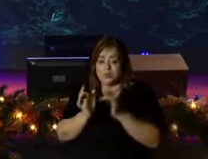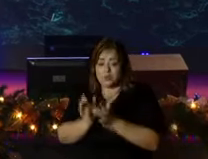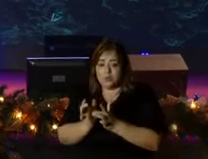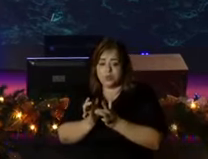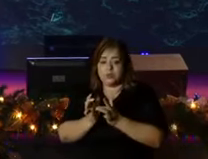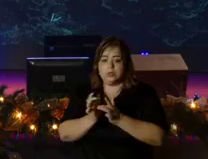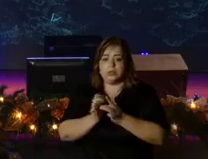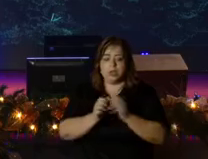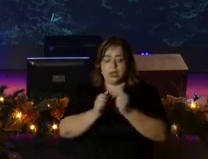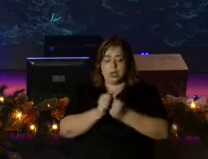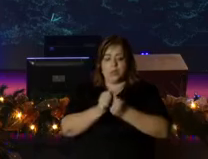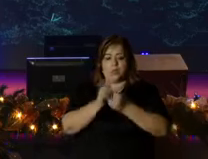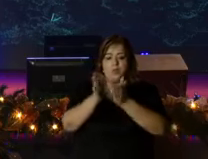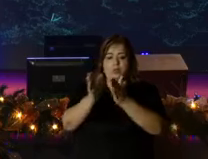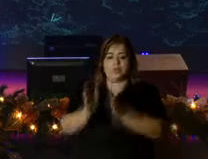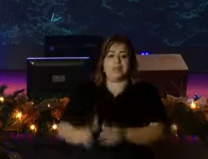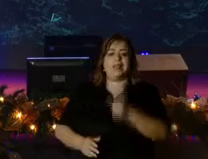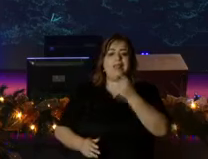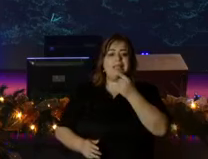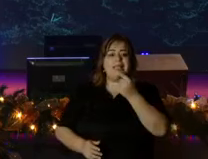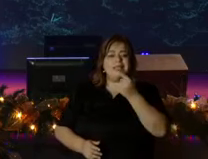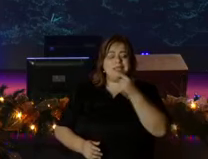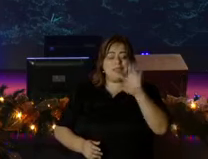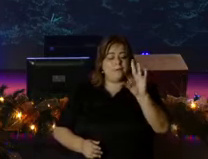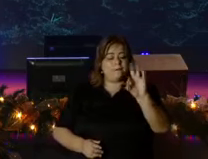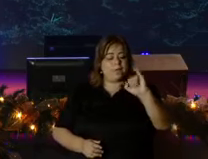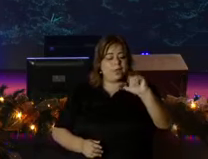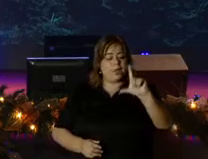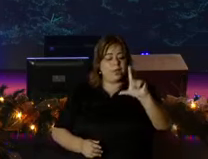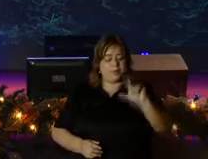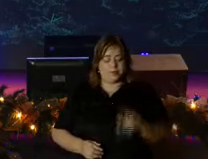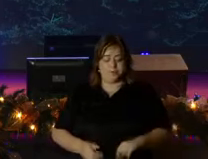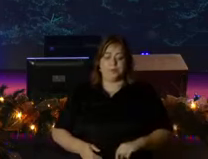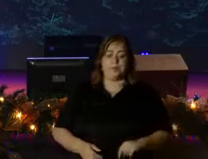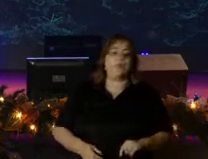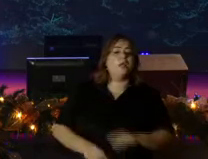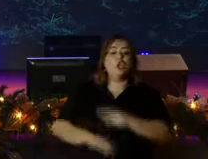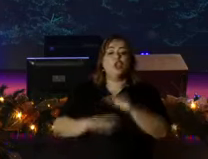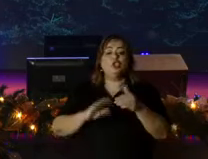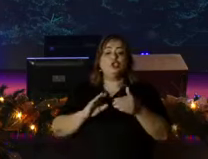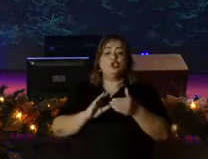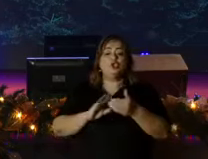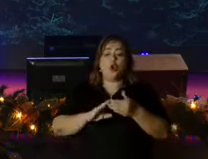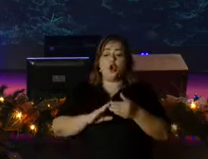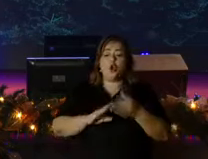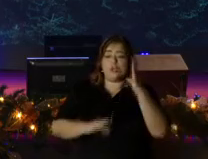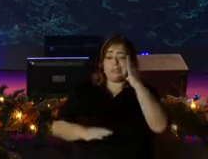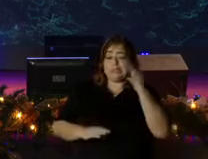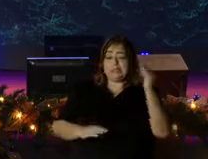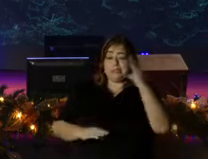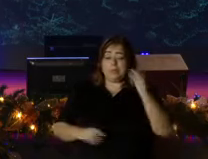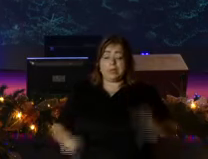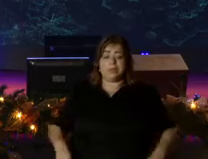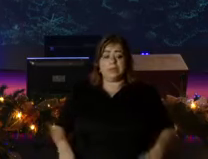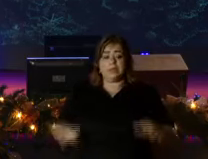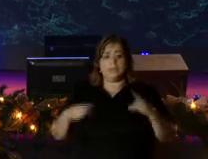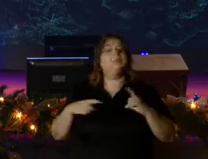El apóstol Pablo en el capítulo 4 de Filipenses comenzó a describir por todo lo que había vivido, todo lo que había